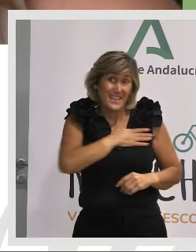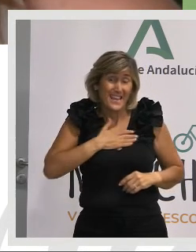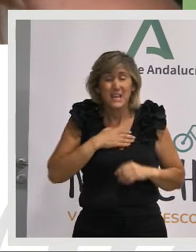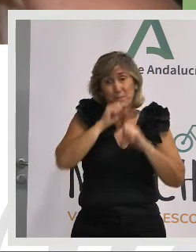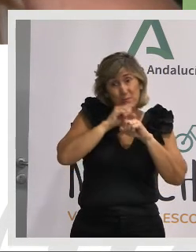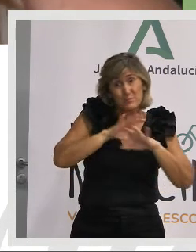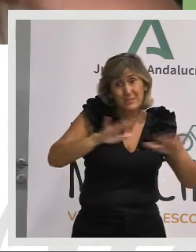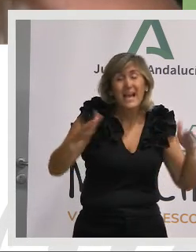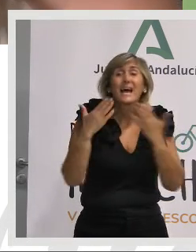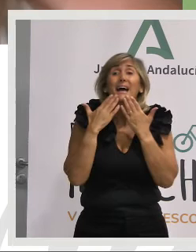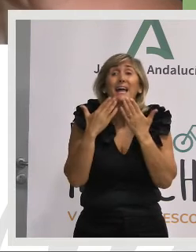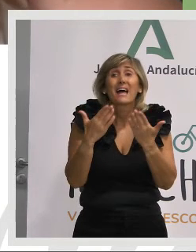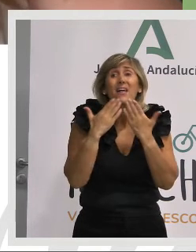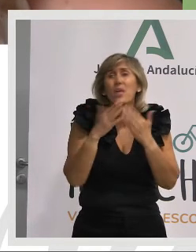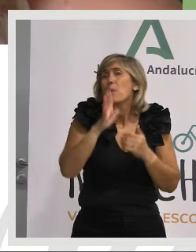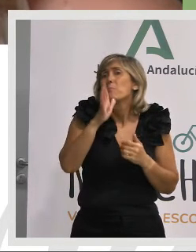nuestro agradecimiento